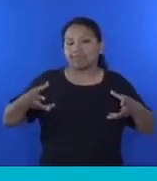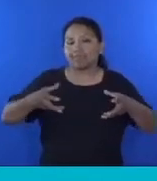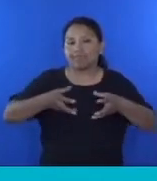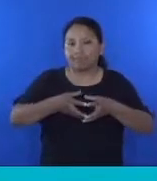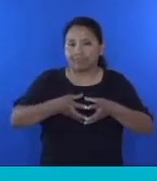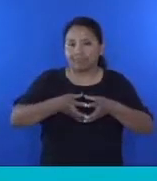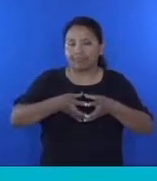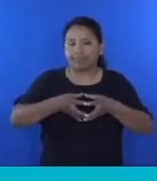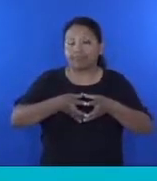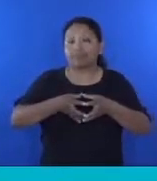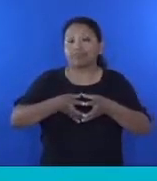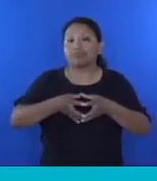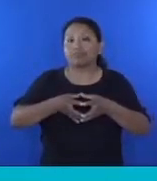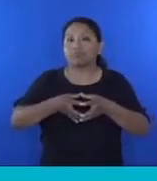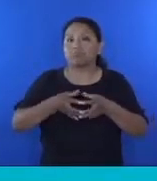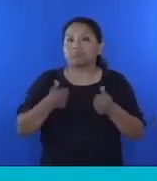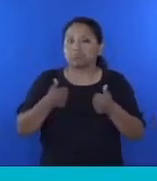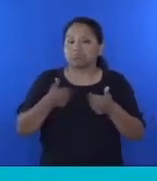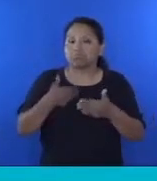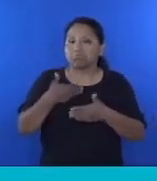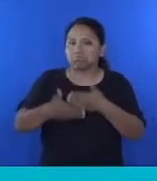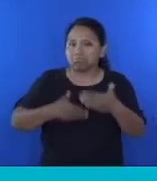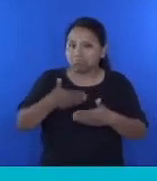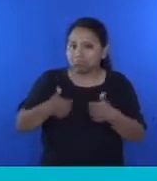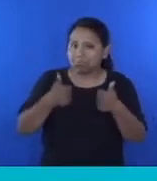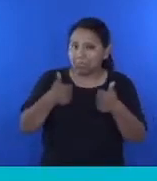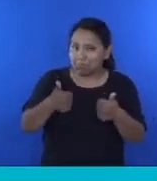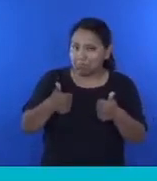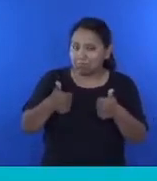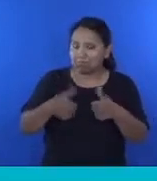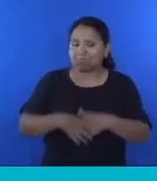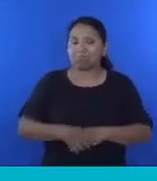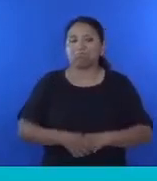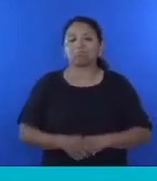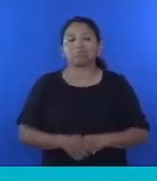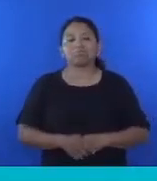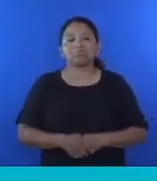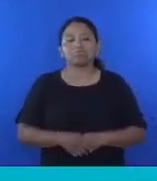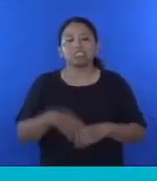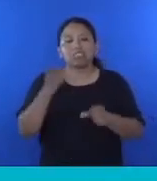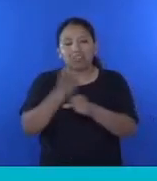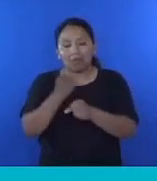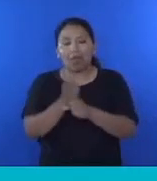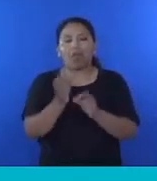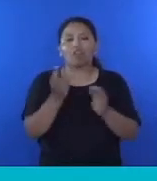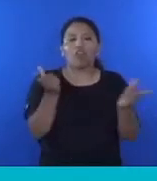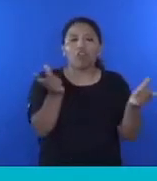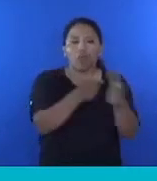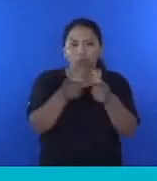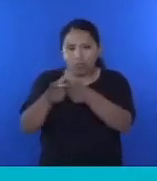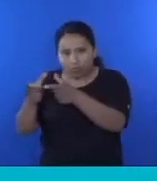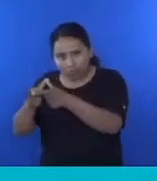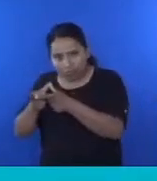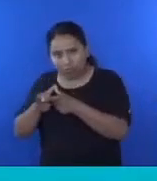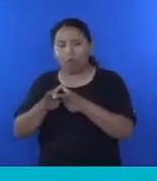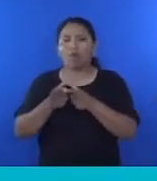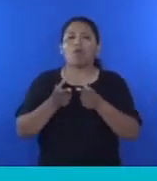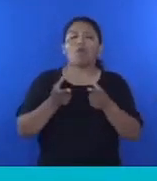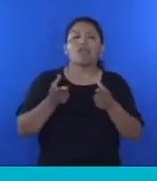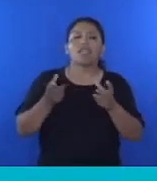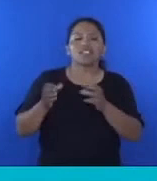está funcionando bien, está funcionando y trabajando en comisiones, teniendo